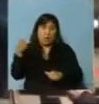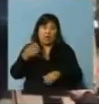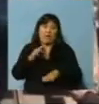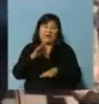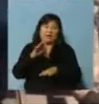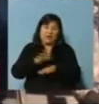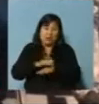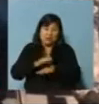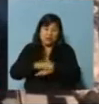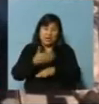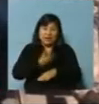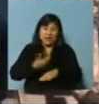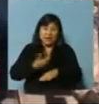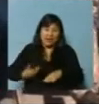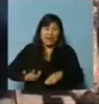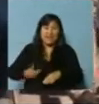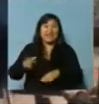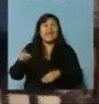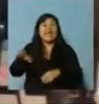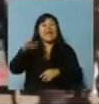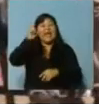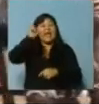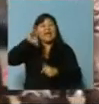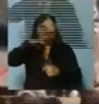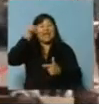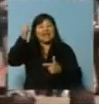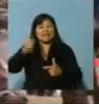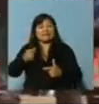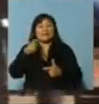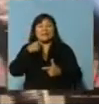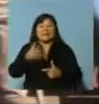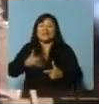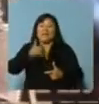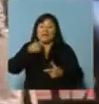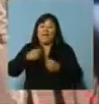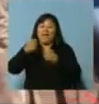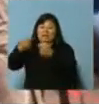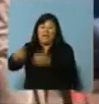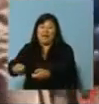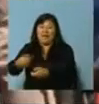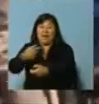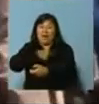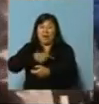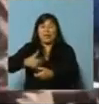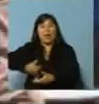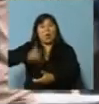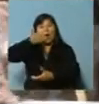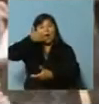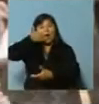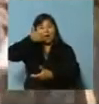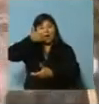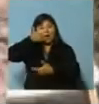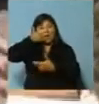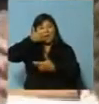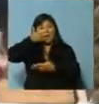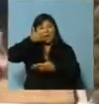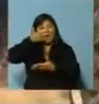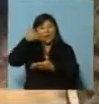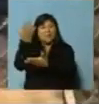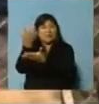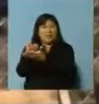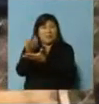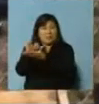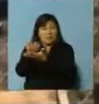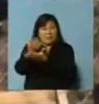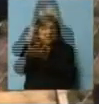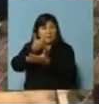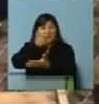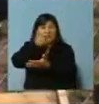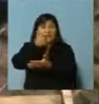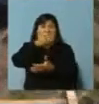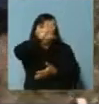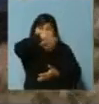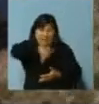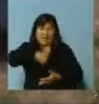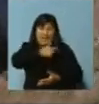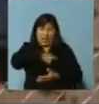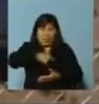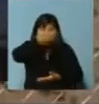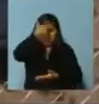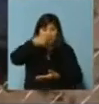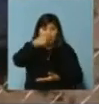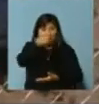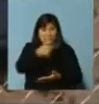GESA, le va a entregar un handy. Ahí esto es. Venga, gobernador, por